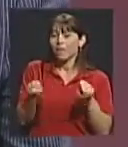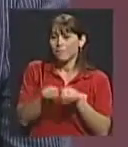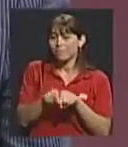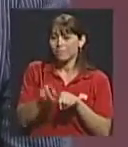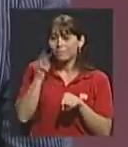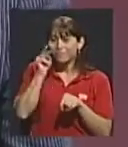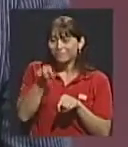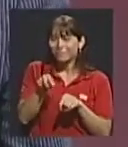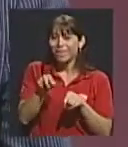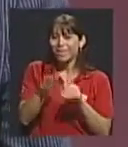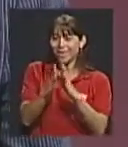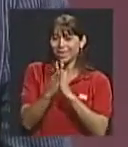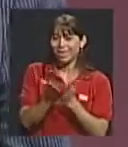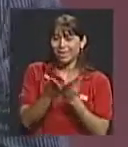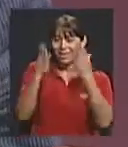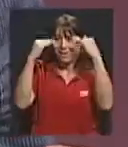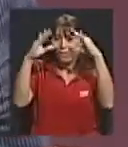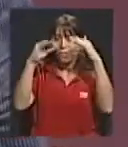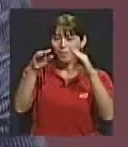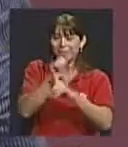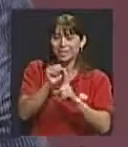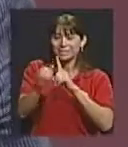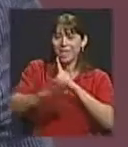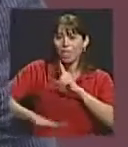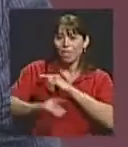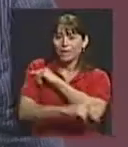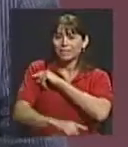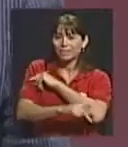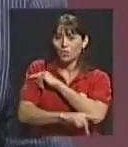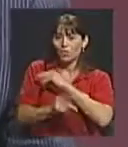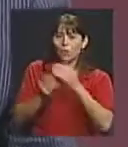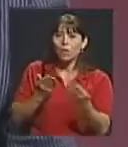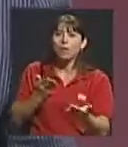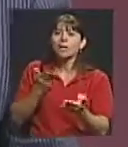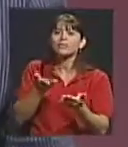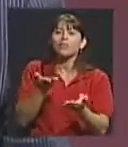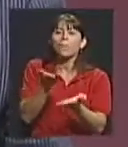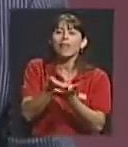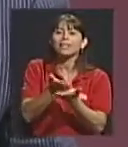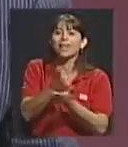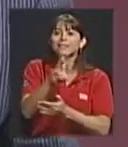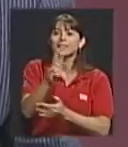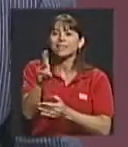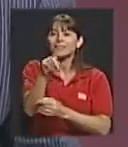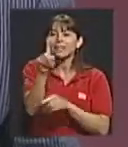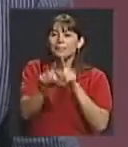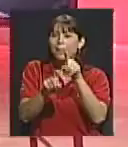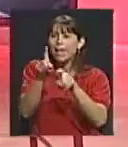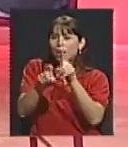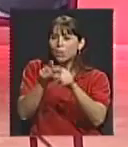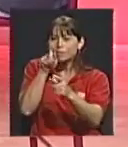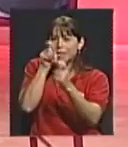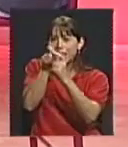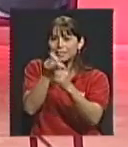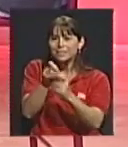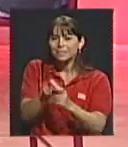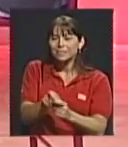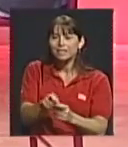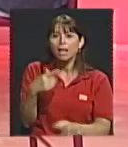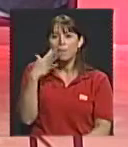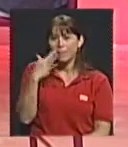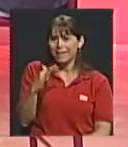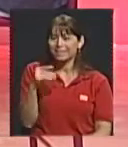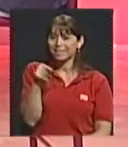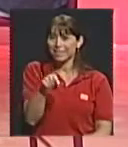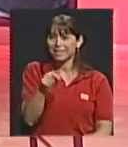estado de la nación recientemente porque plantearon 66 preguntas concretas es decir parece que